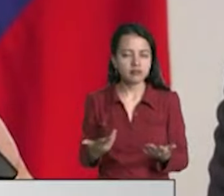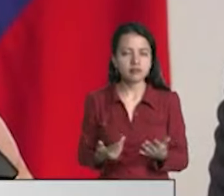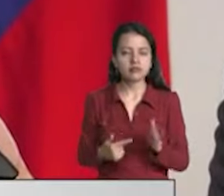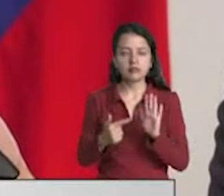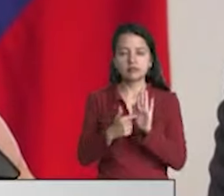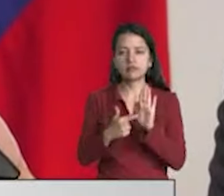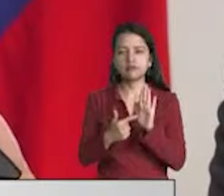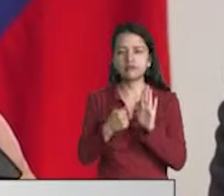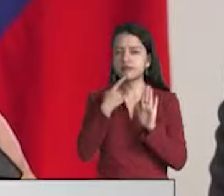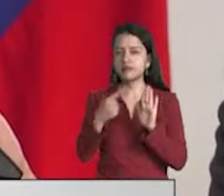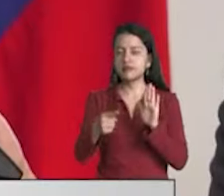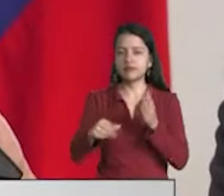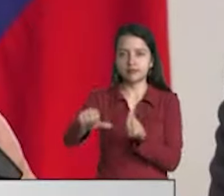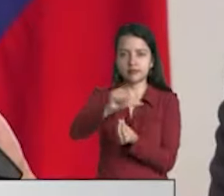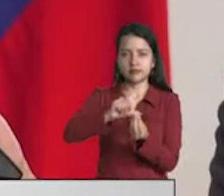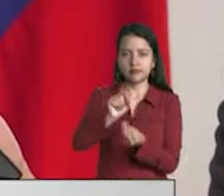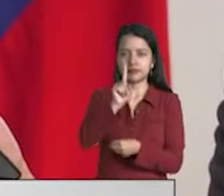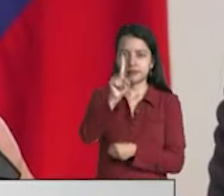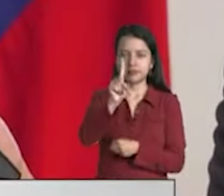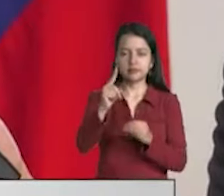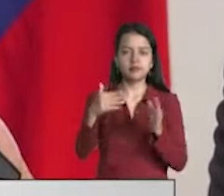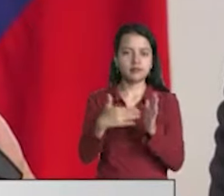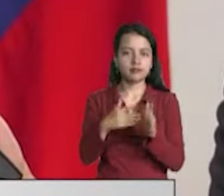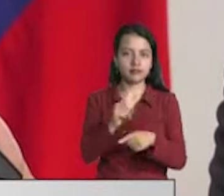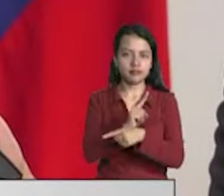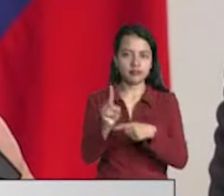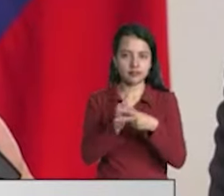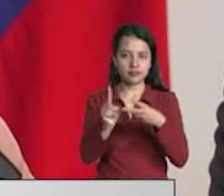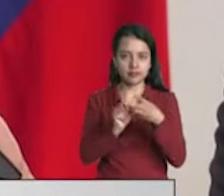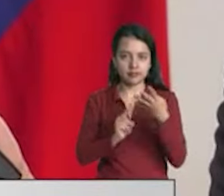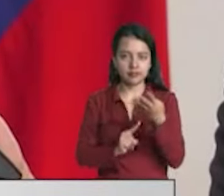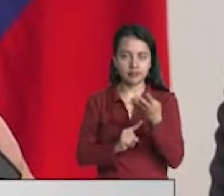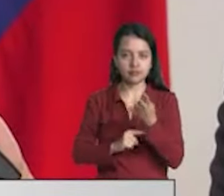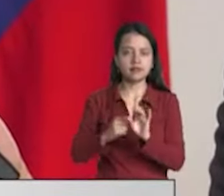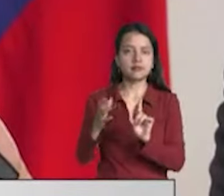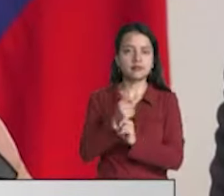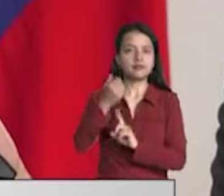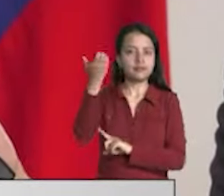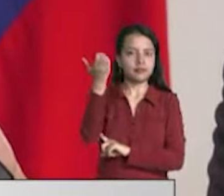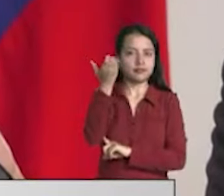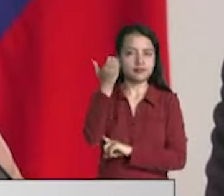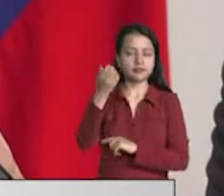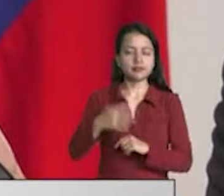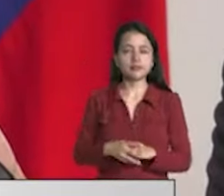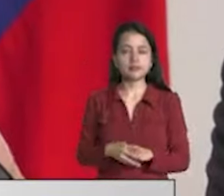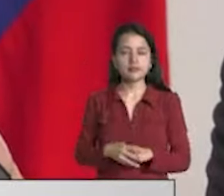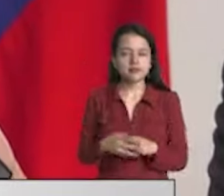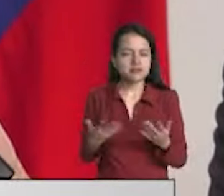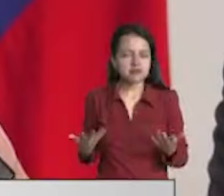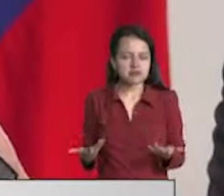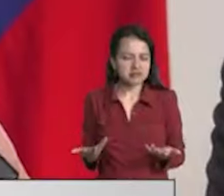las mujeres tengan 1.000 semanas para su pensión y esas 1.000 semanas van a estar de